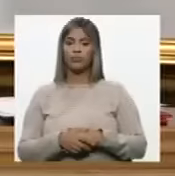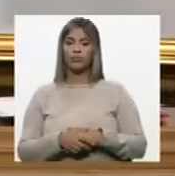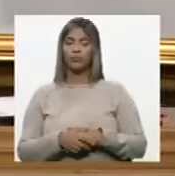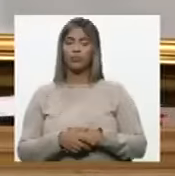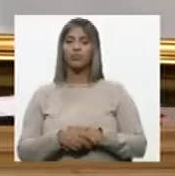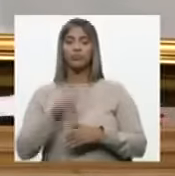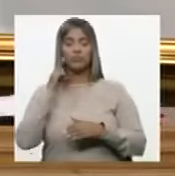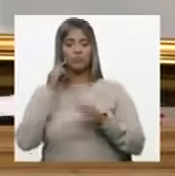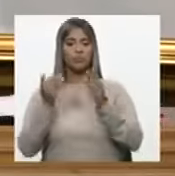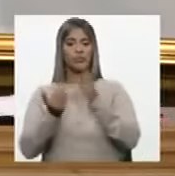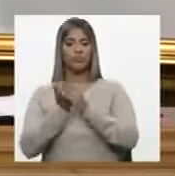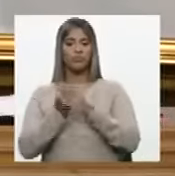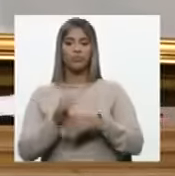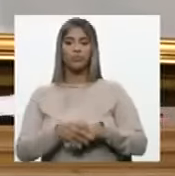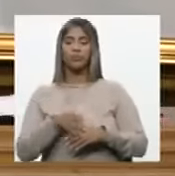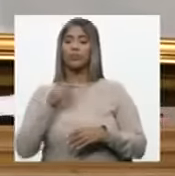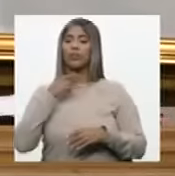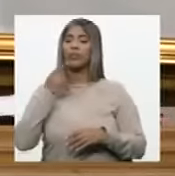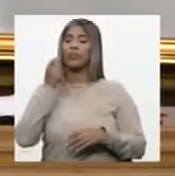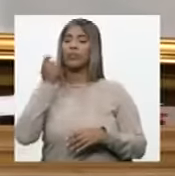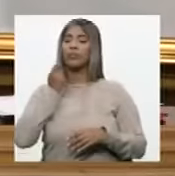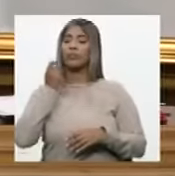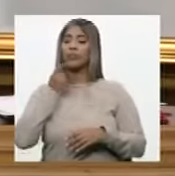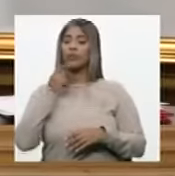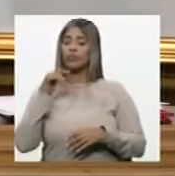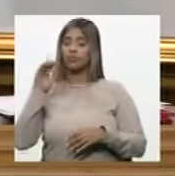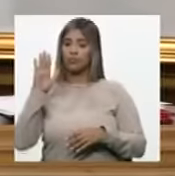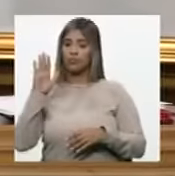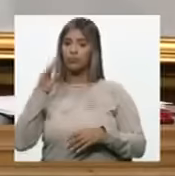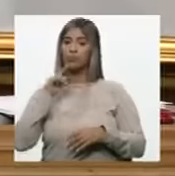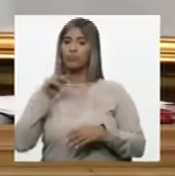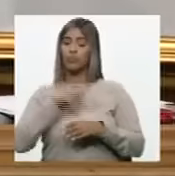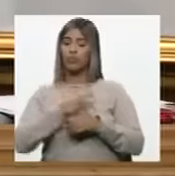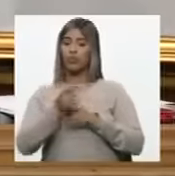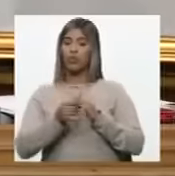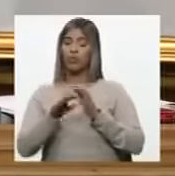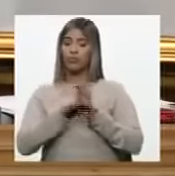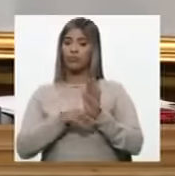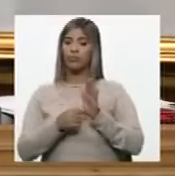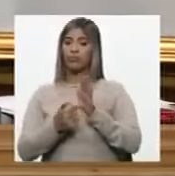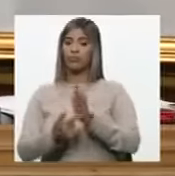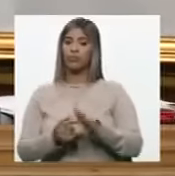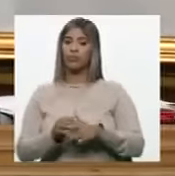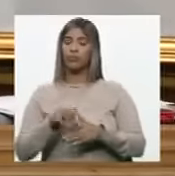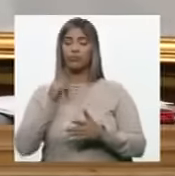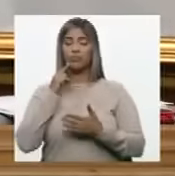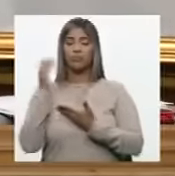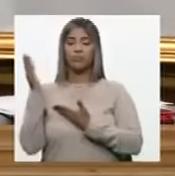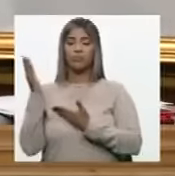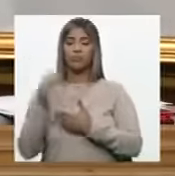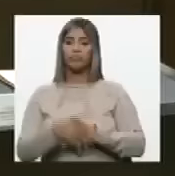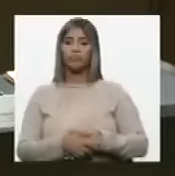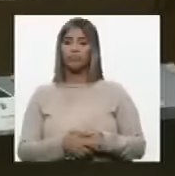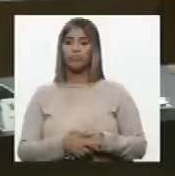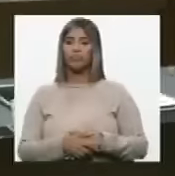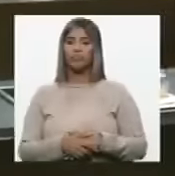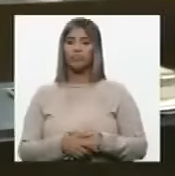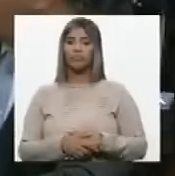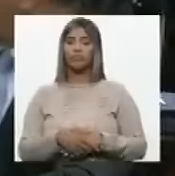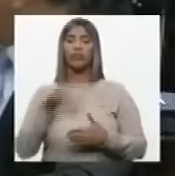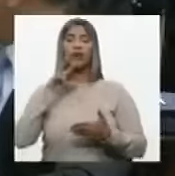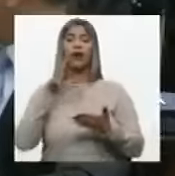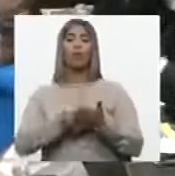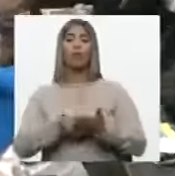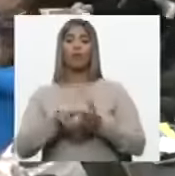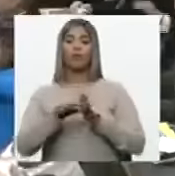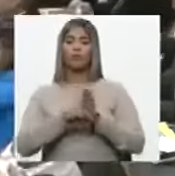En consideración, las honorables diputadas y los honorables diputados que estén a favor del proyecto de orden del día presentado, si no se manifestaron con la señal de costumbre, aprobado el